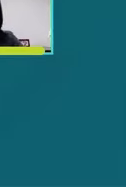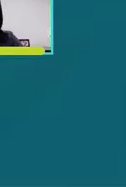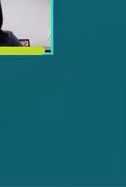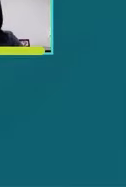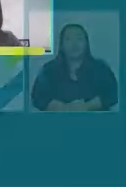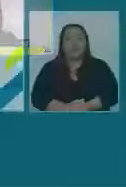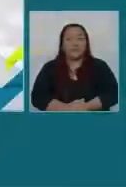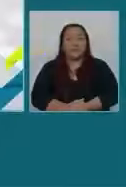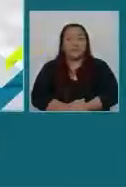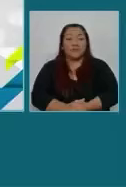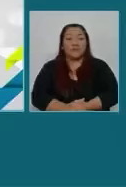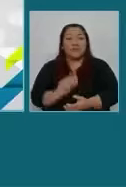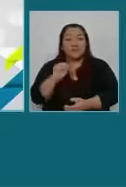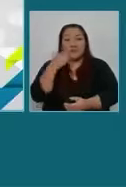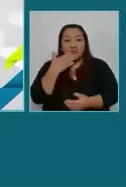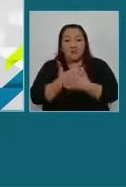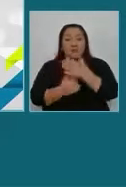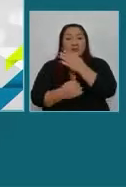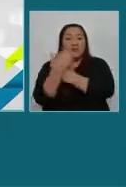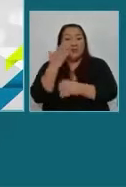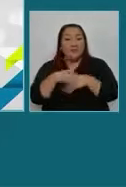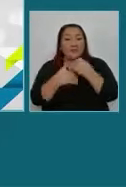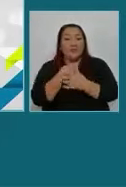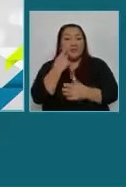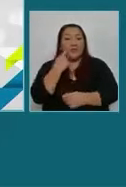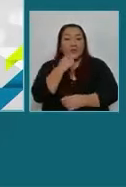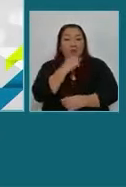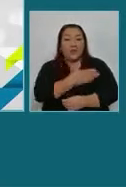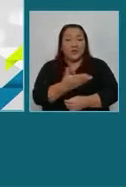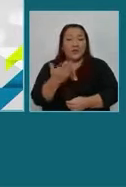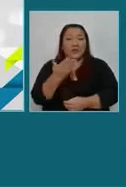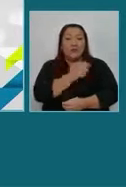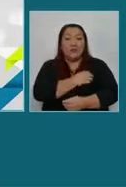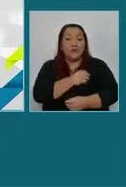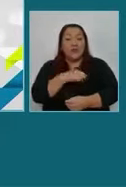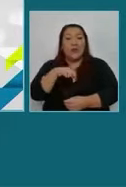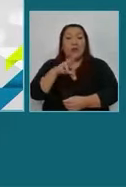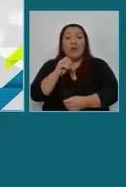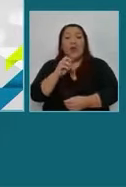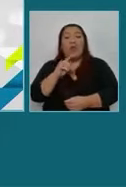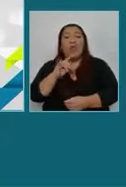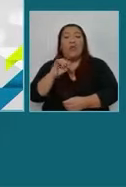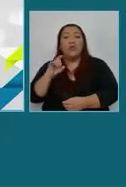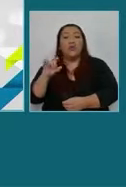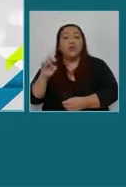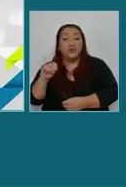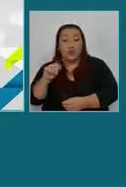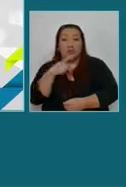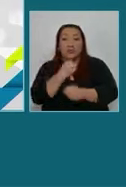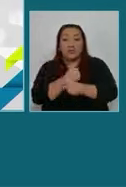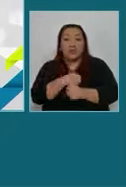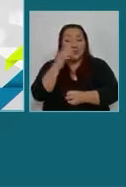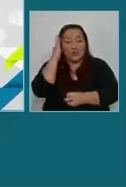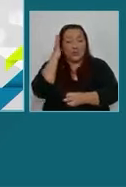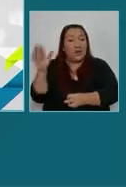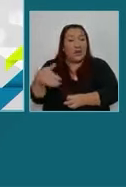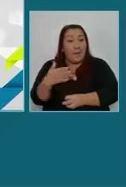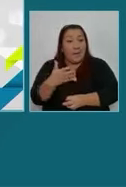Perfecto. Muchas gracias, Jenny. Buenos días con todos y todas. Desde el Ministerio de la Producción somos competentes en pesca y